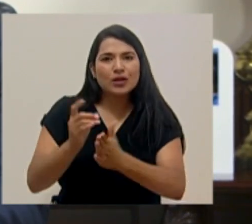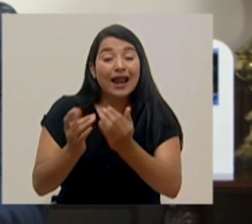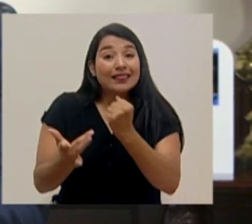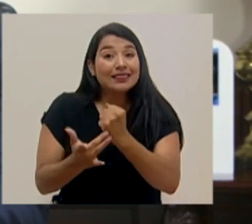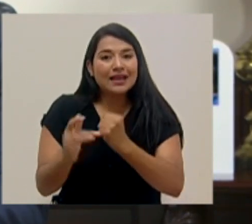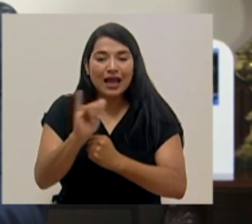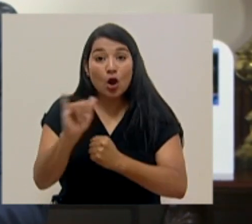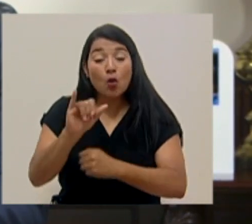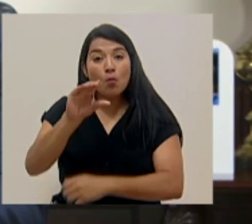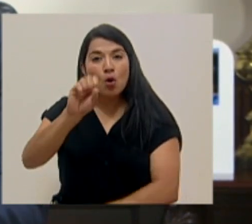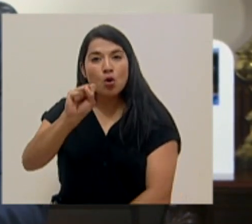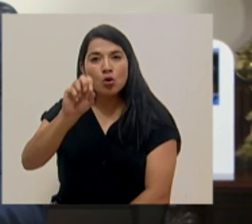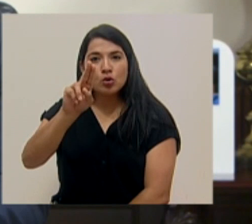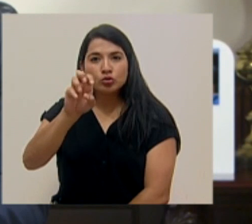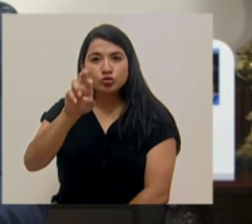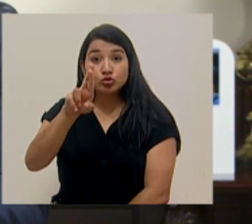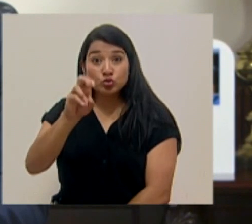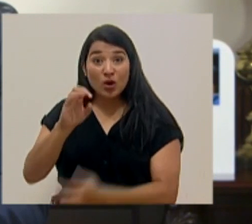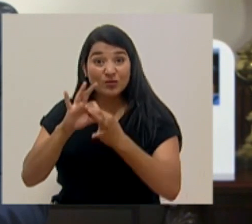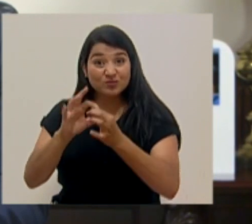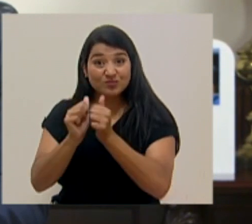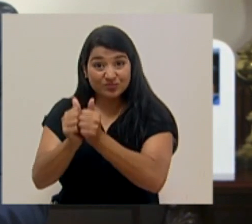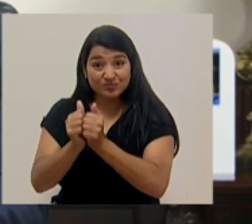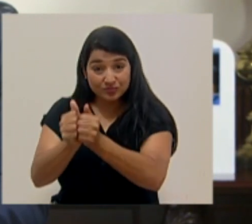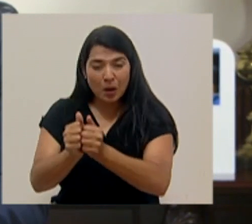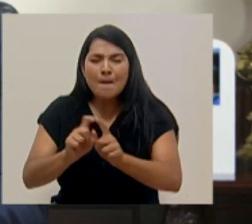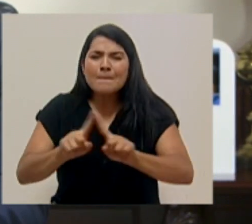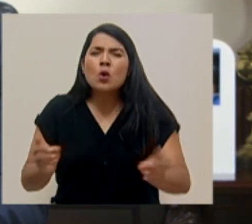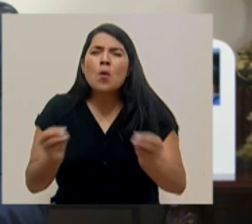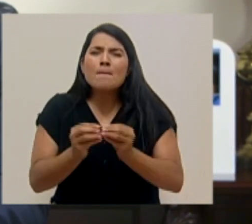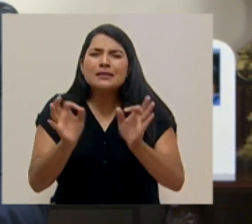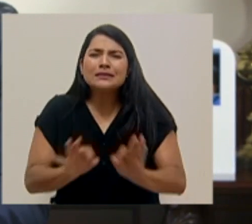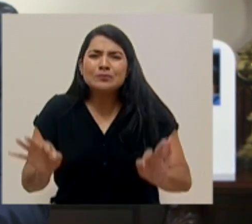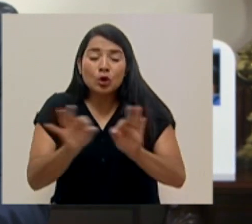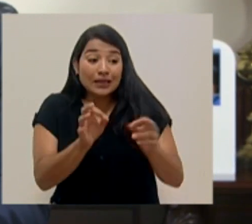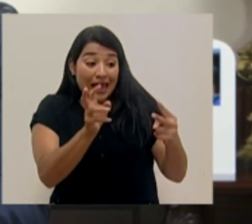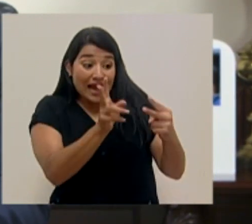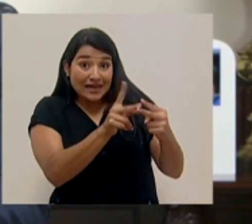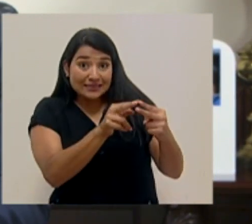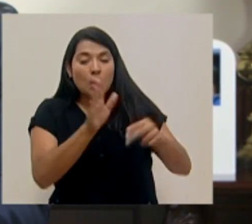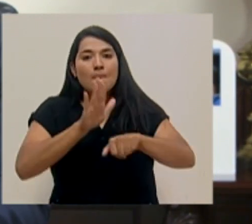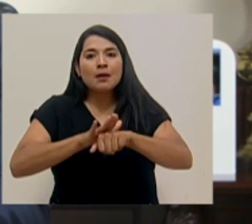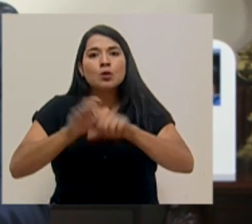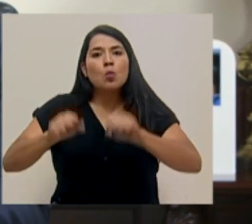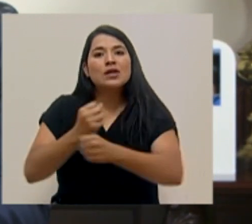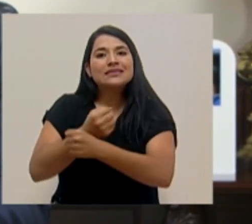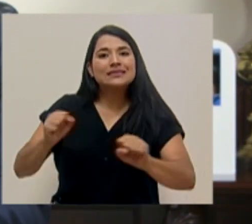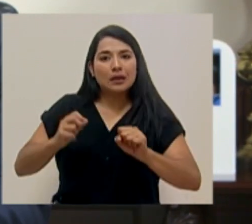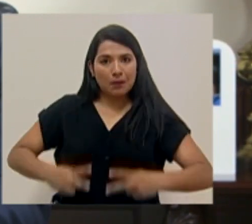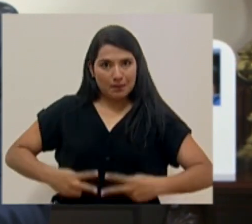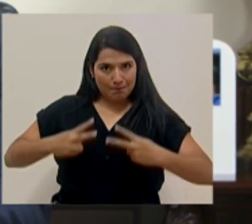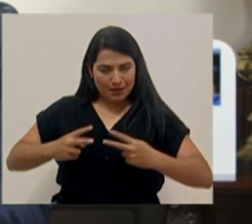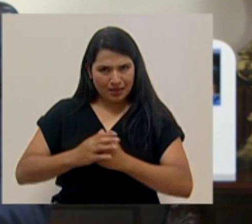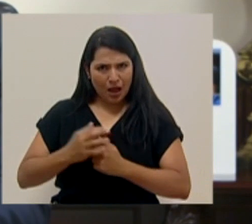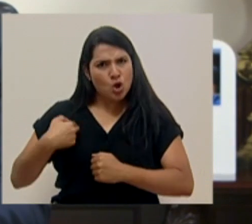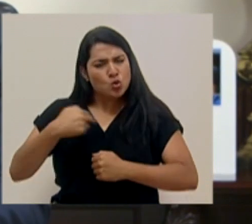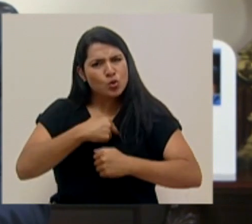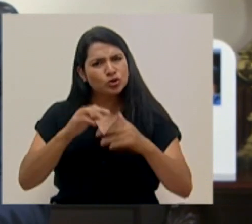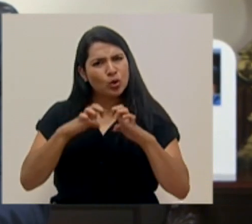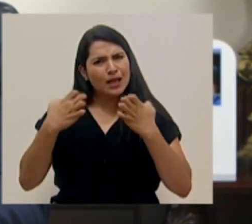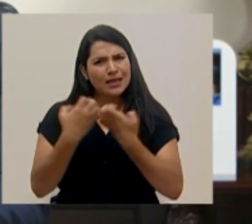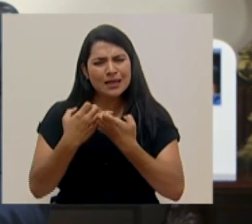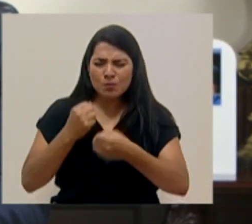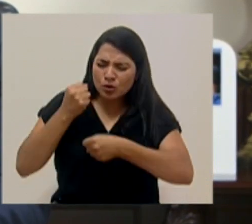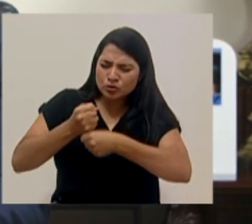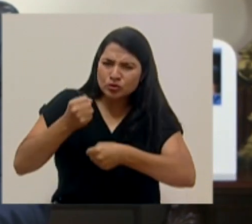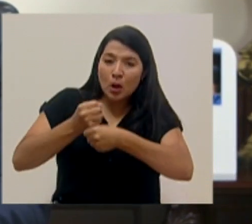lo más importante, nos dio tiempo para salvar vidas. Nuestros equipos están trabajando para